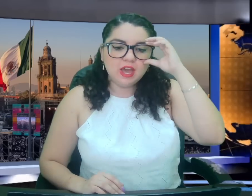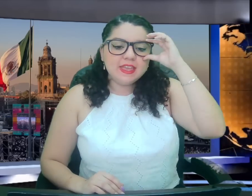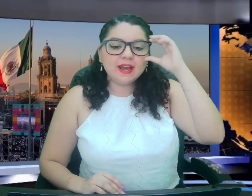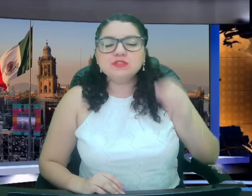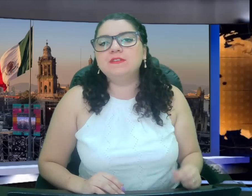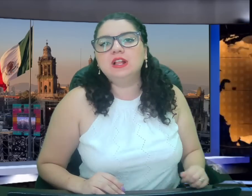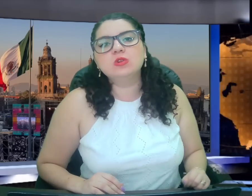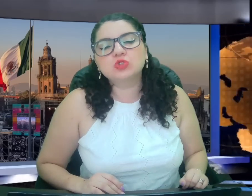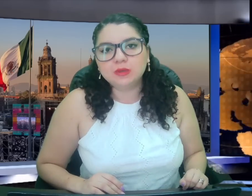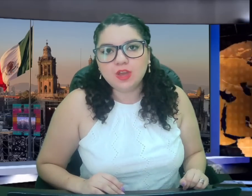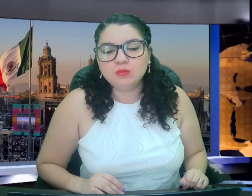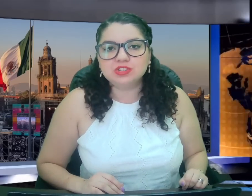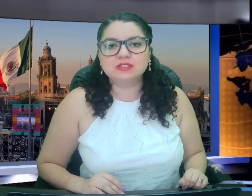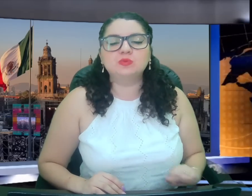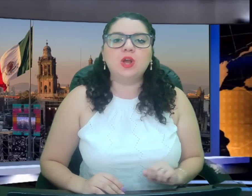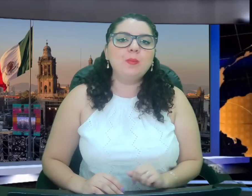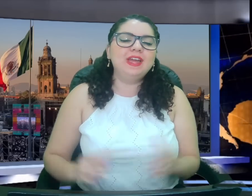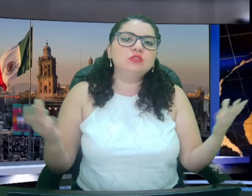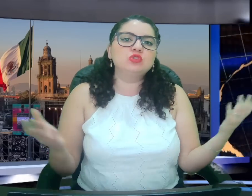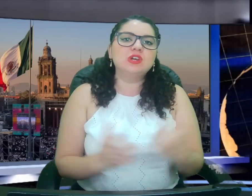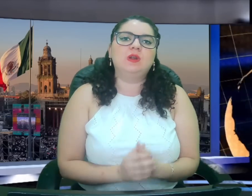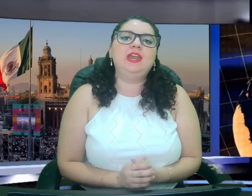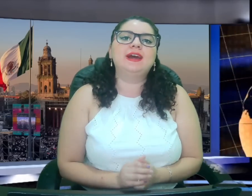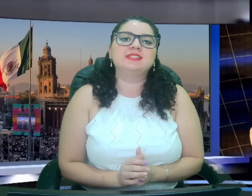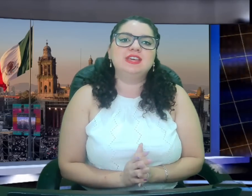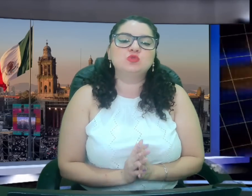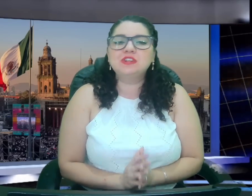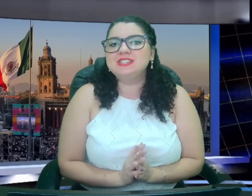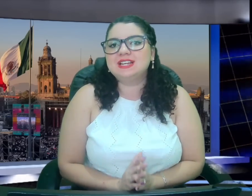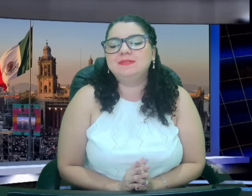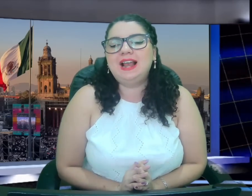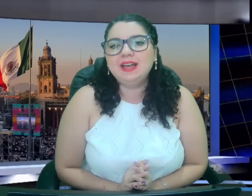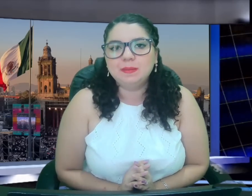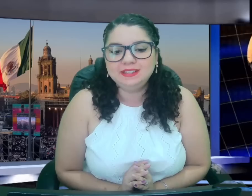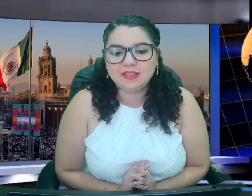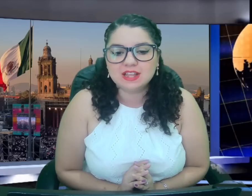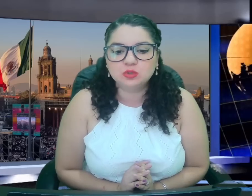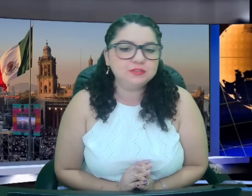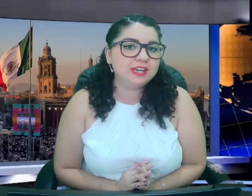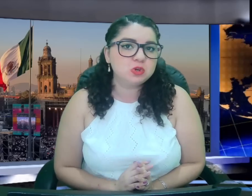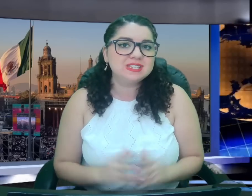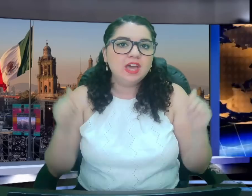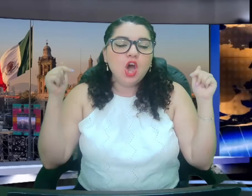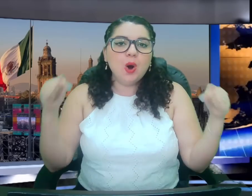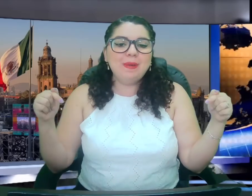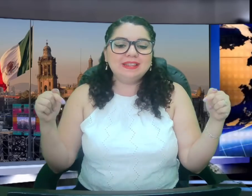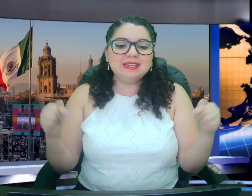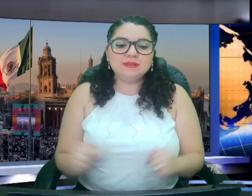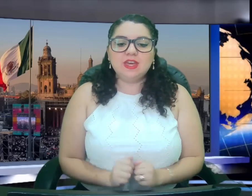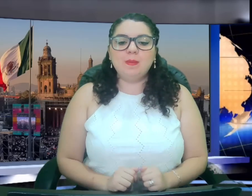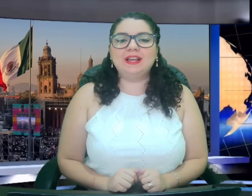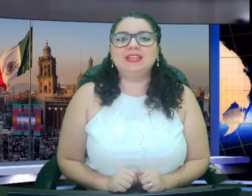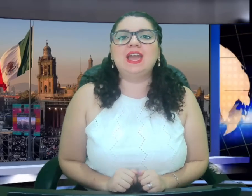mexicanos. Llegamos al final de nuestro video, muchas gracias por acompañarnos, yo soy Carolina García, suscríbanse y activen la campanita de las notificaciones, compartan